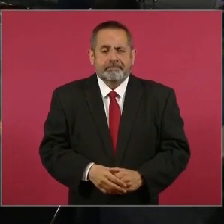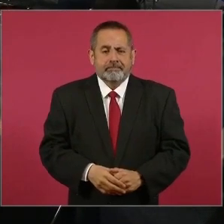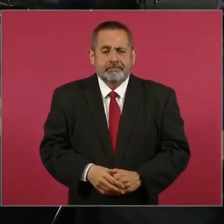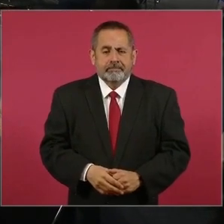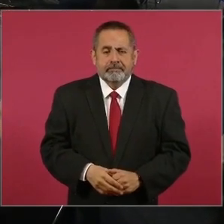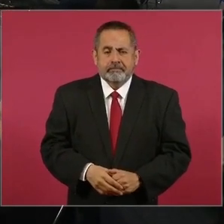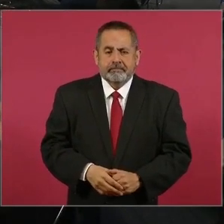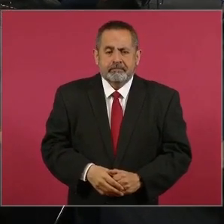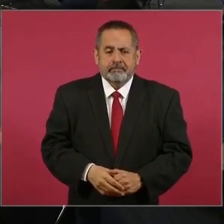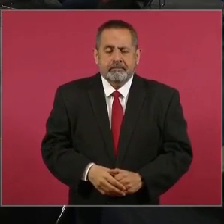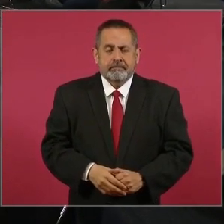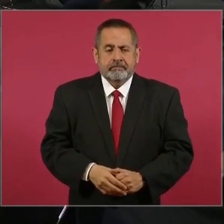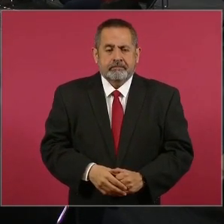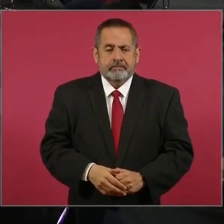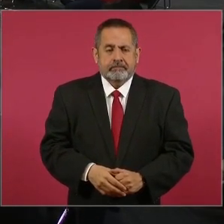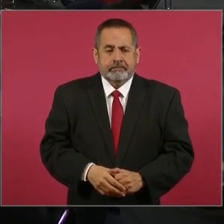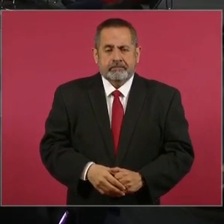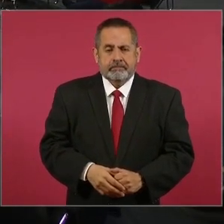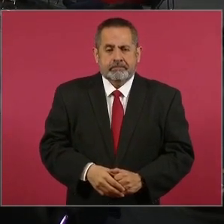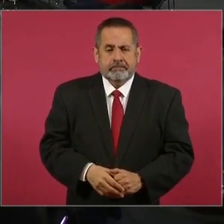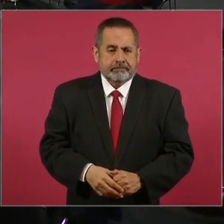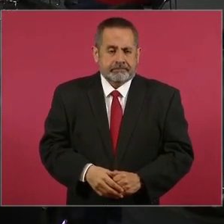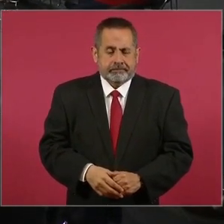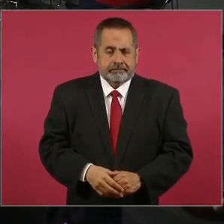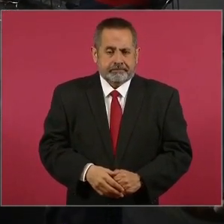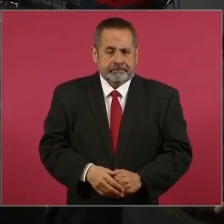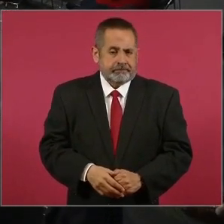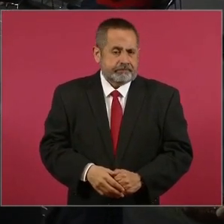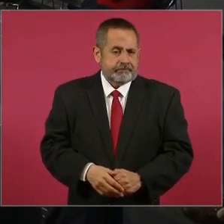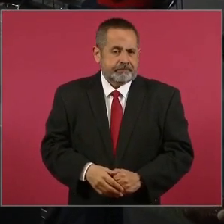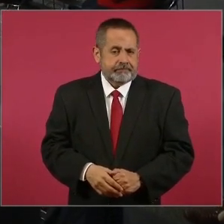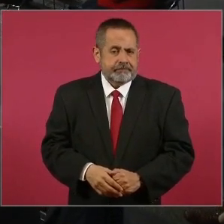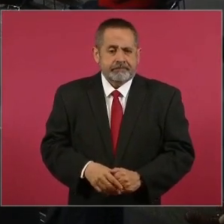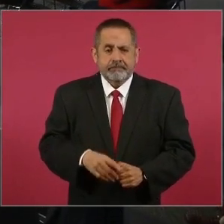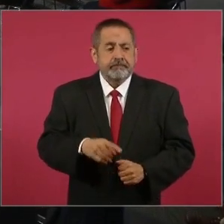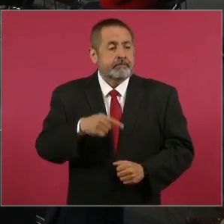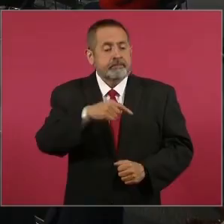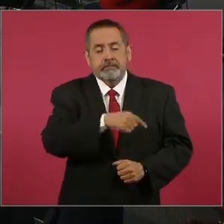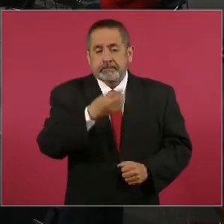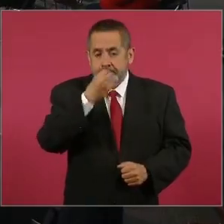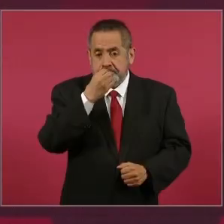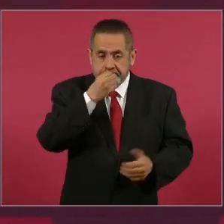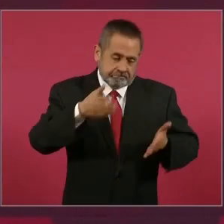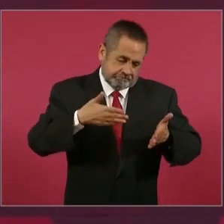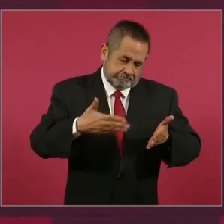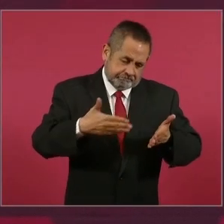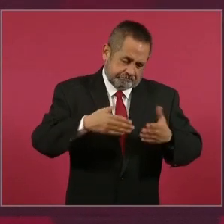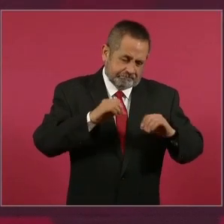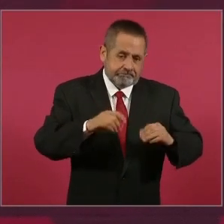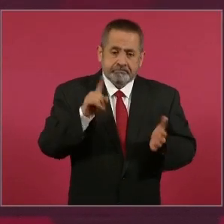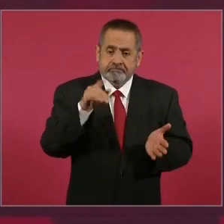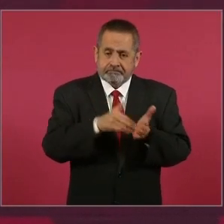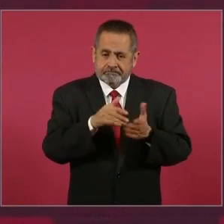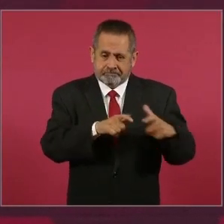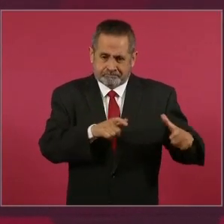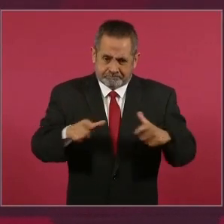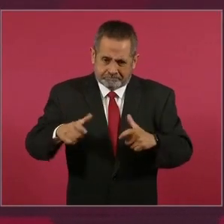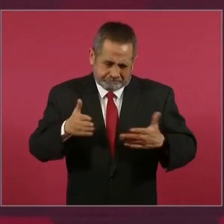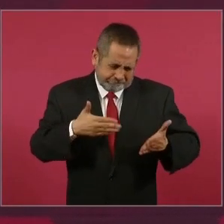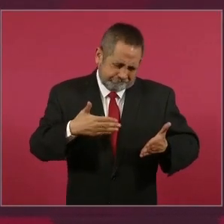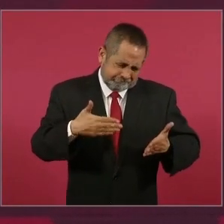básicas se siguen haciendo miles de raciones de alimentos no falta